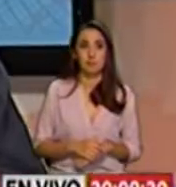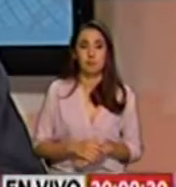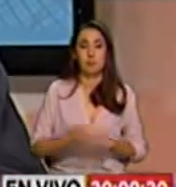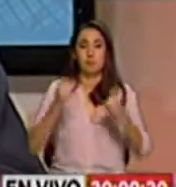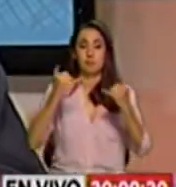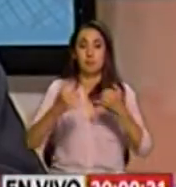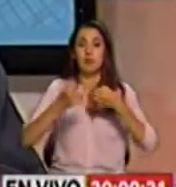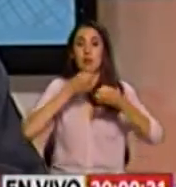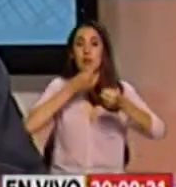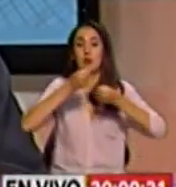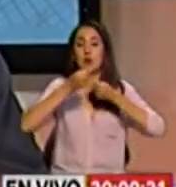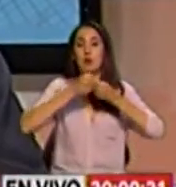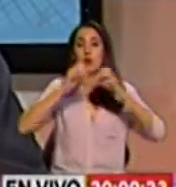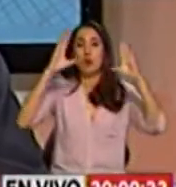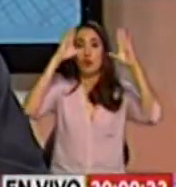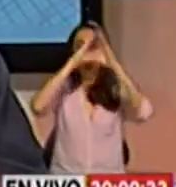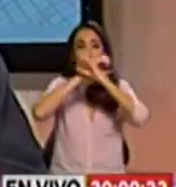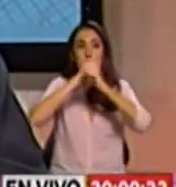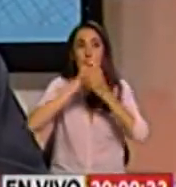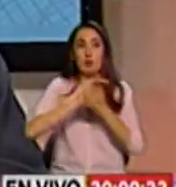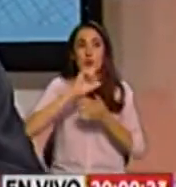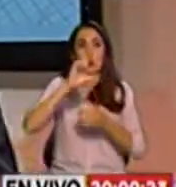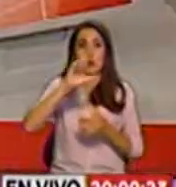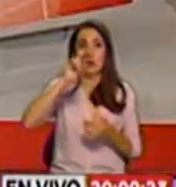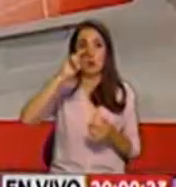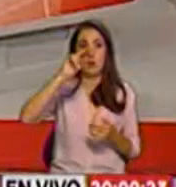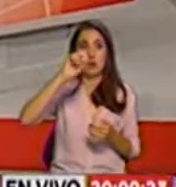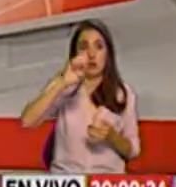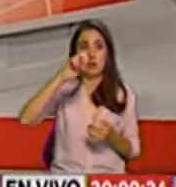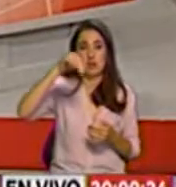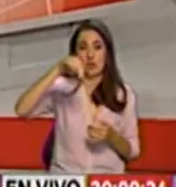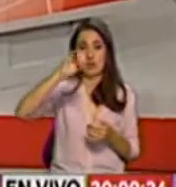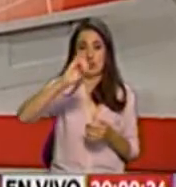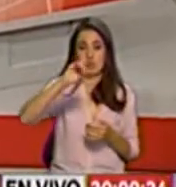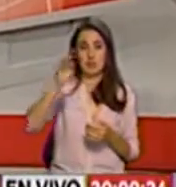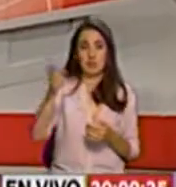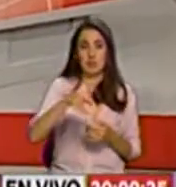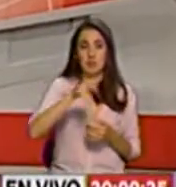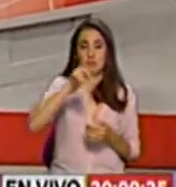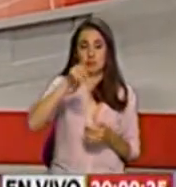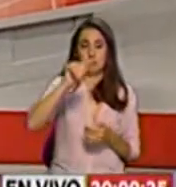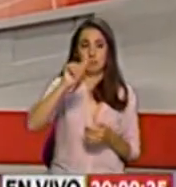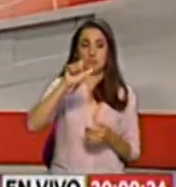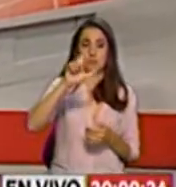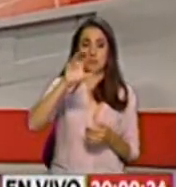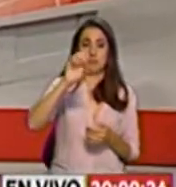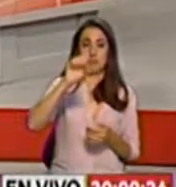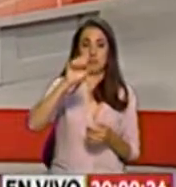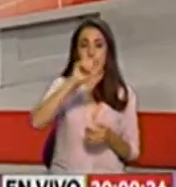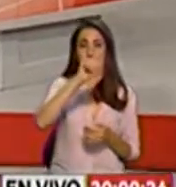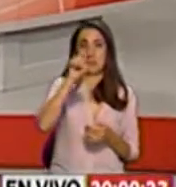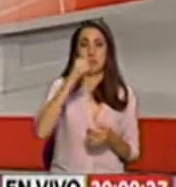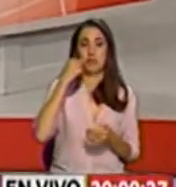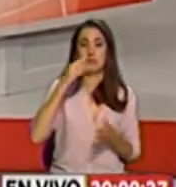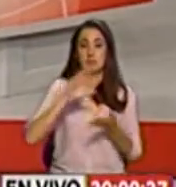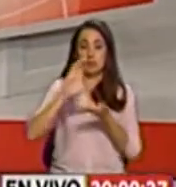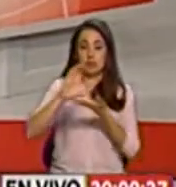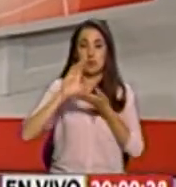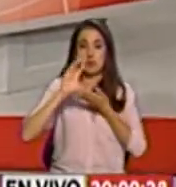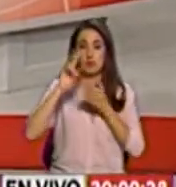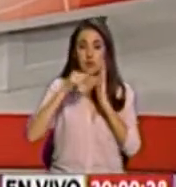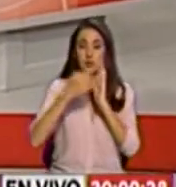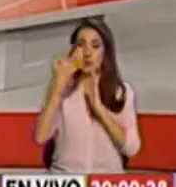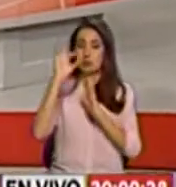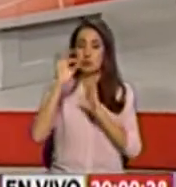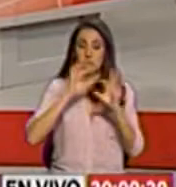Y esta noche nos acompaña el asambleísta Lenín Plaza para conversar precisamente sobre el tema de la proforma presupuestaria que actualmente se está discutiendo